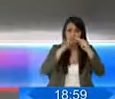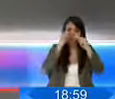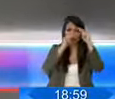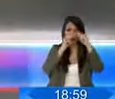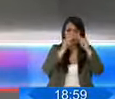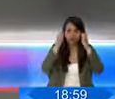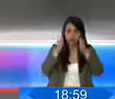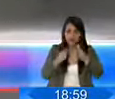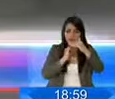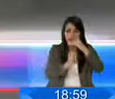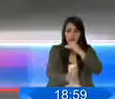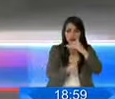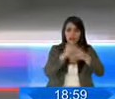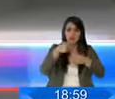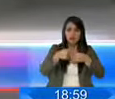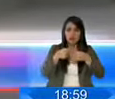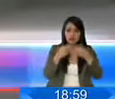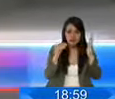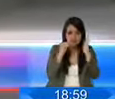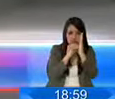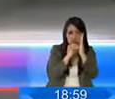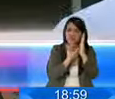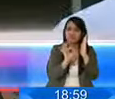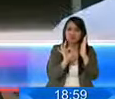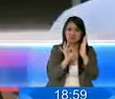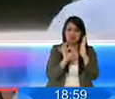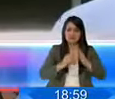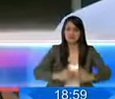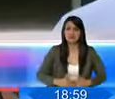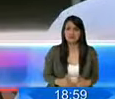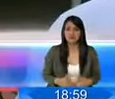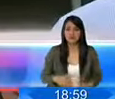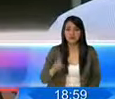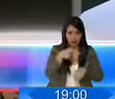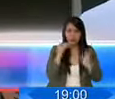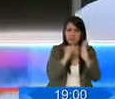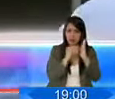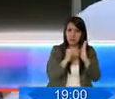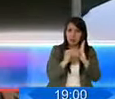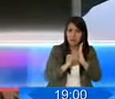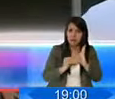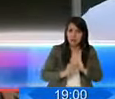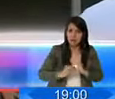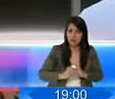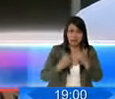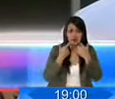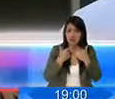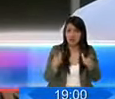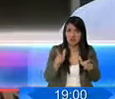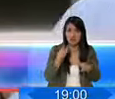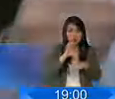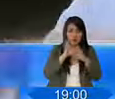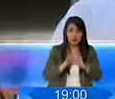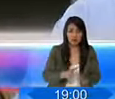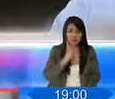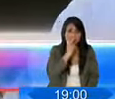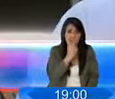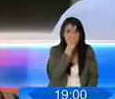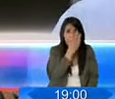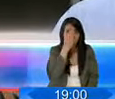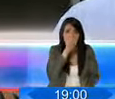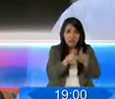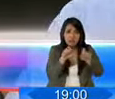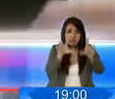segunda fase del Metro de Quito no se encuentra entre ellos. Que es el único contrato que están a libre disposición de los ecuatorianos. Solo